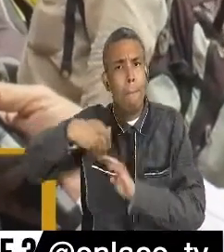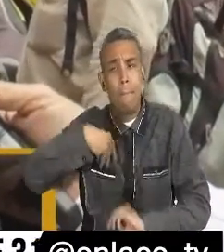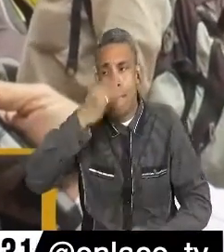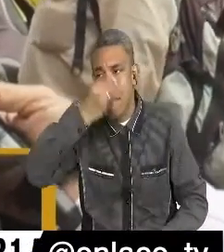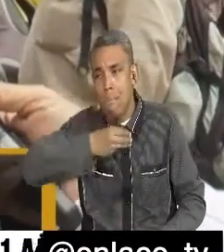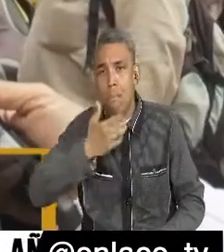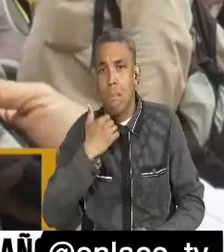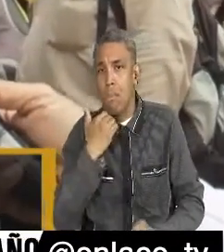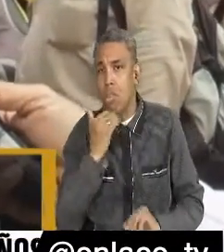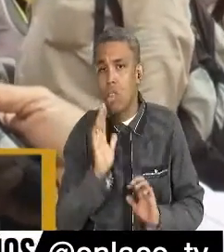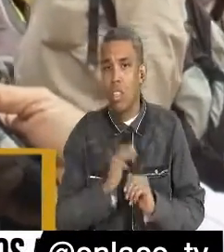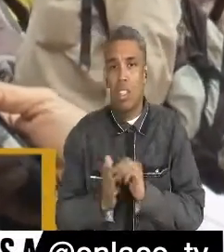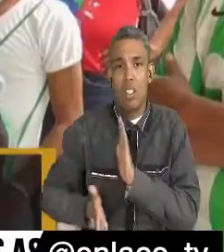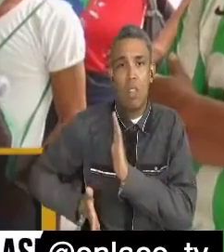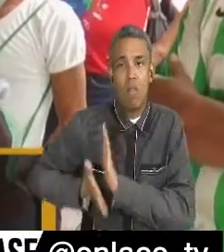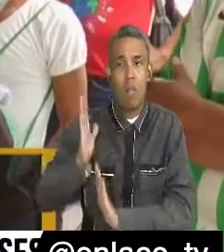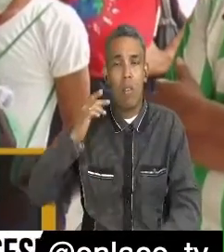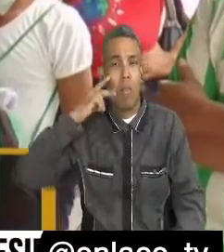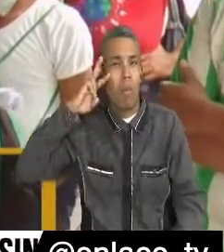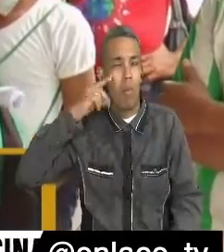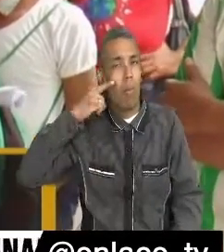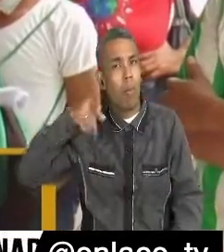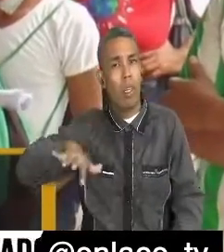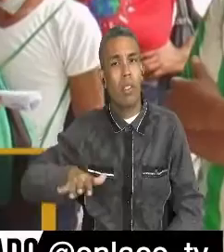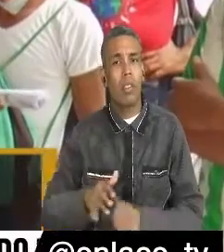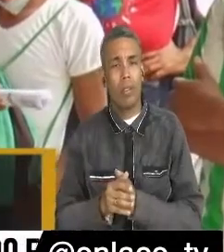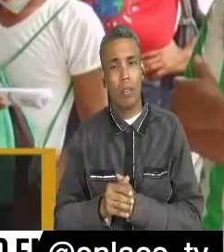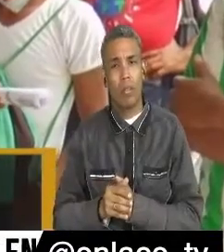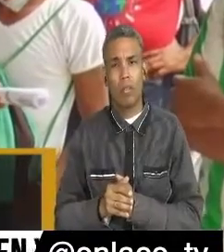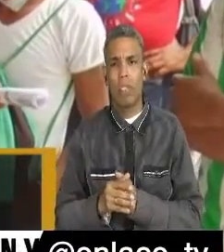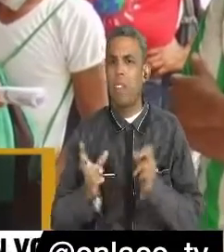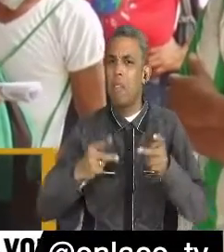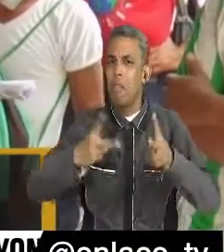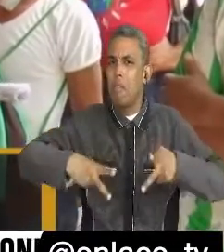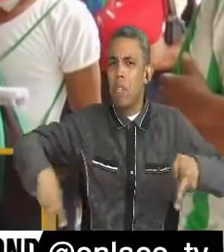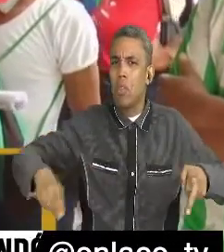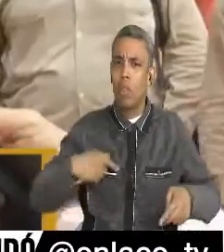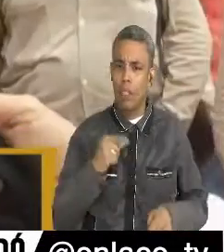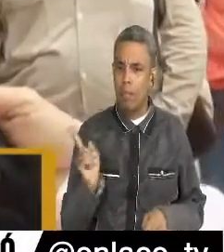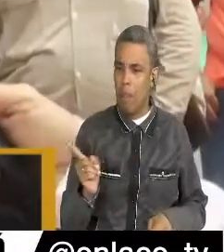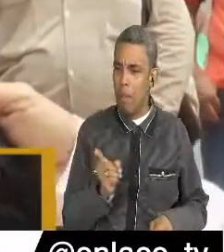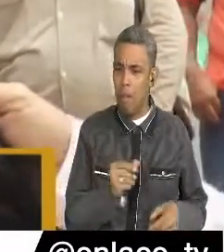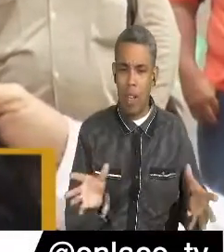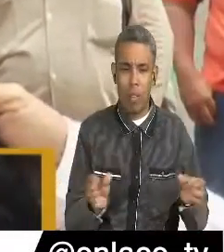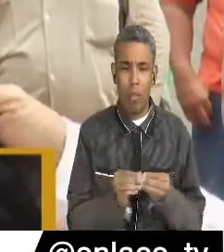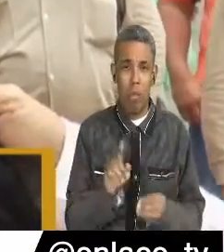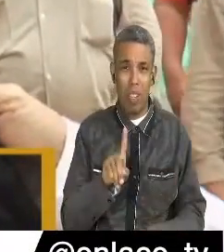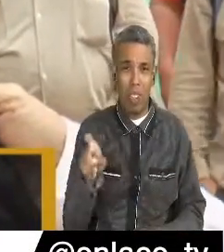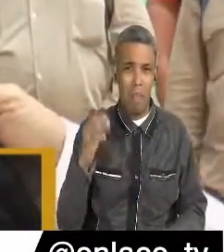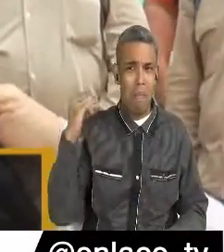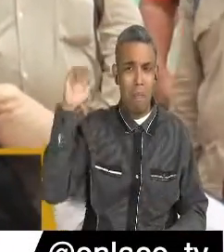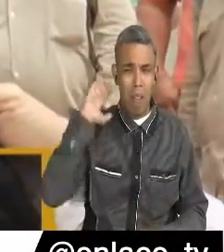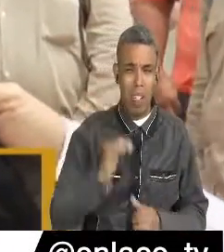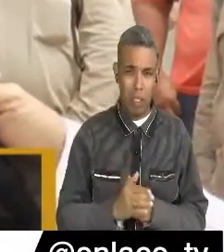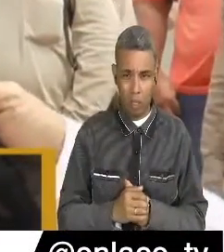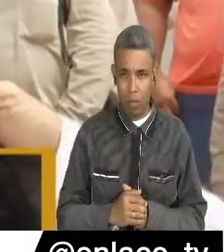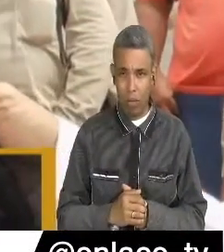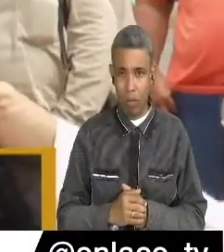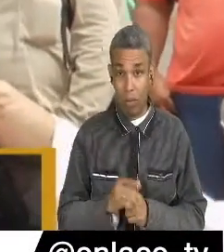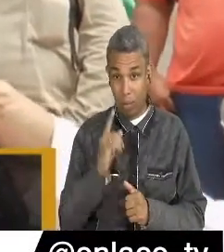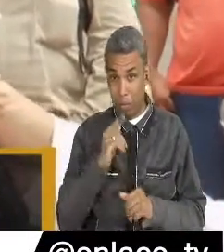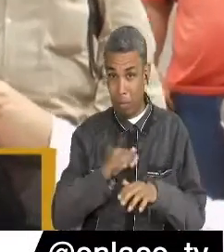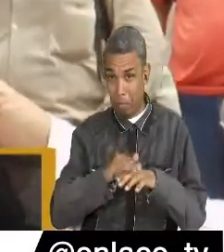el problema Barranca Bermeja a los trabajadores. Más de un centenar de trabajadores se encuentran en cese de actividades. Estos están afectando más de 200